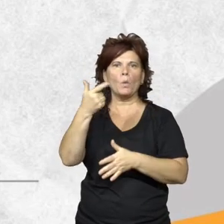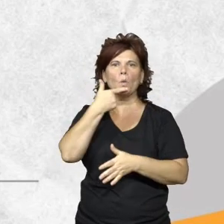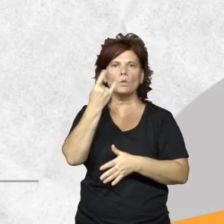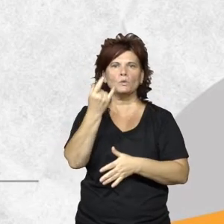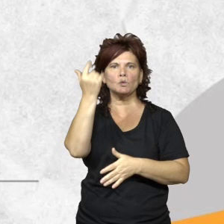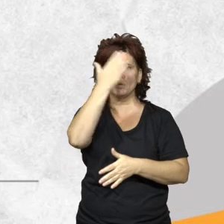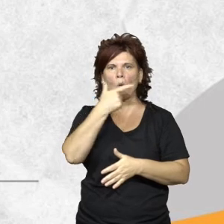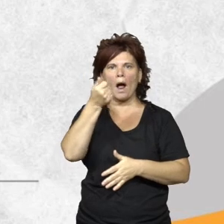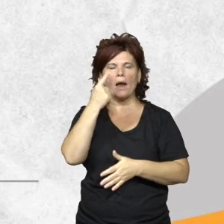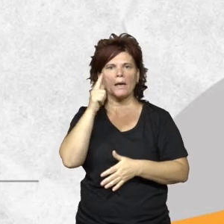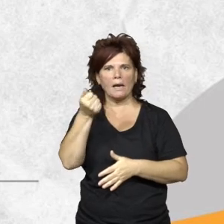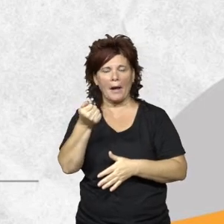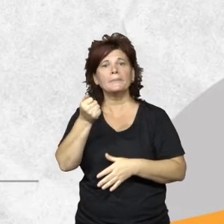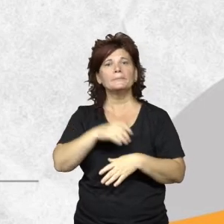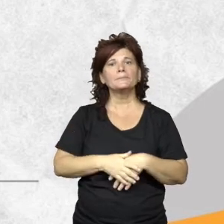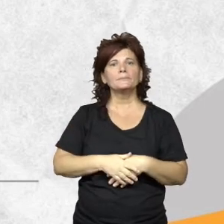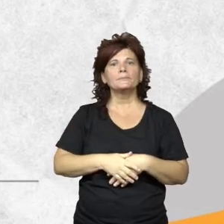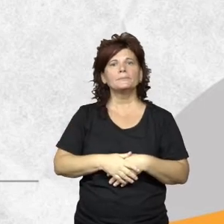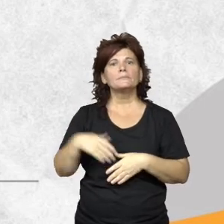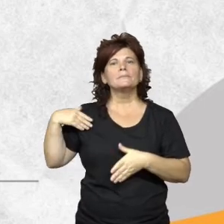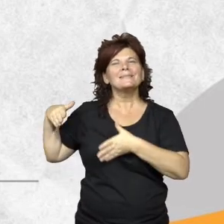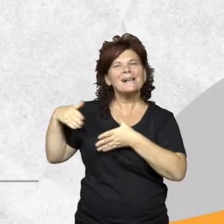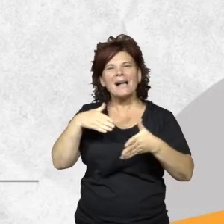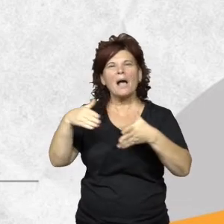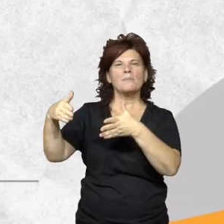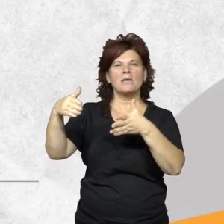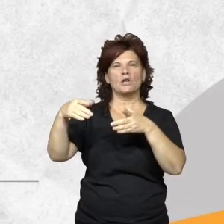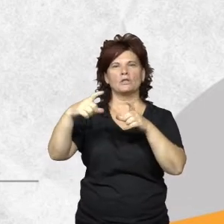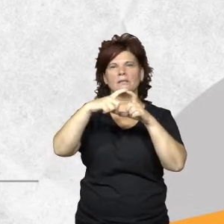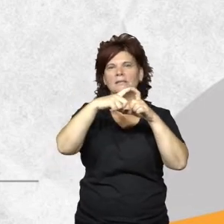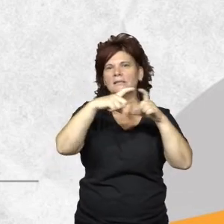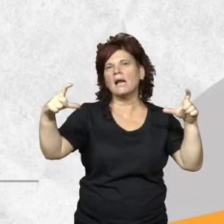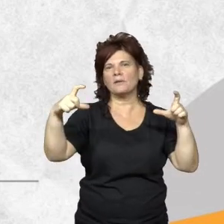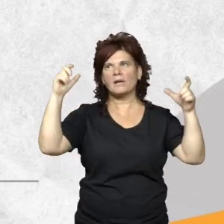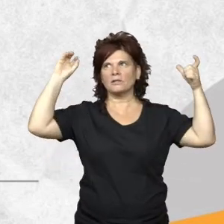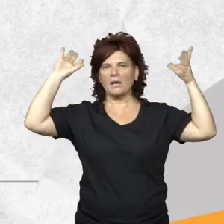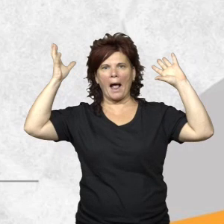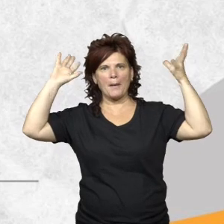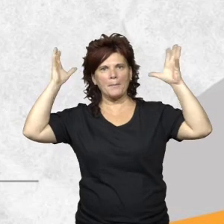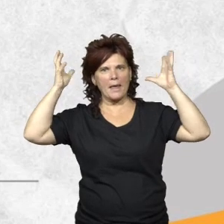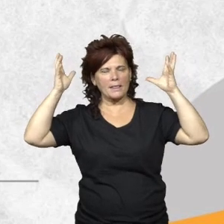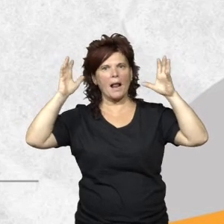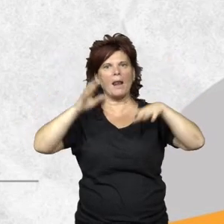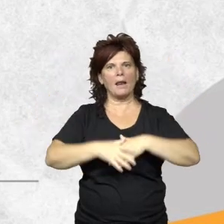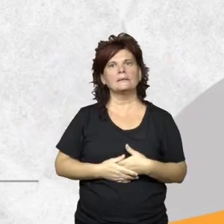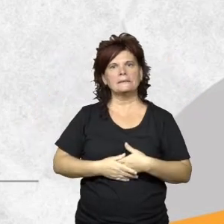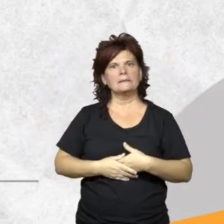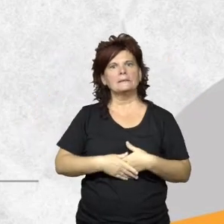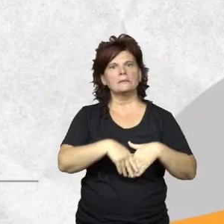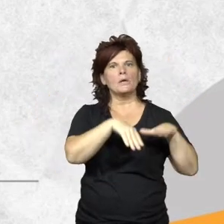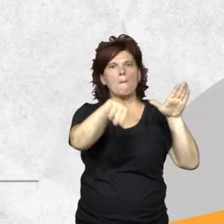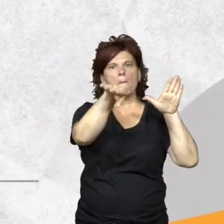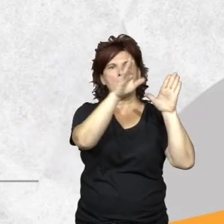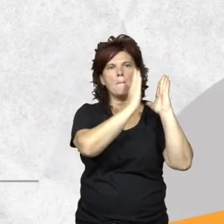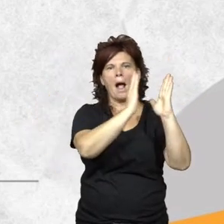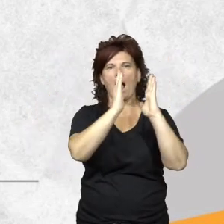bueno. Camino a la certificación ambiental de las industrias. Tiene varios pasos. La